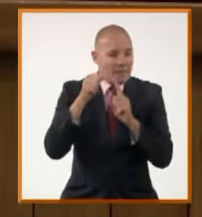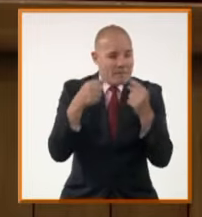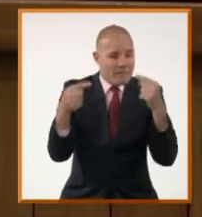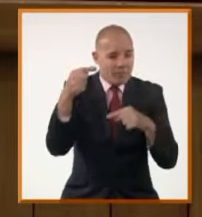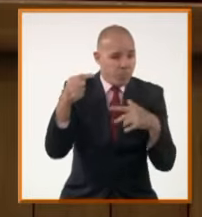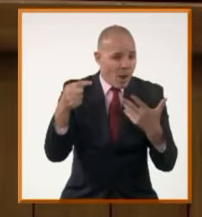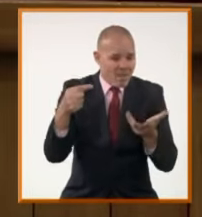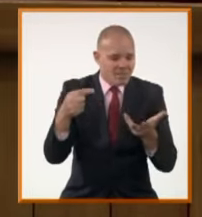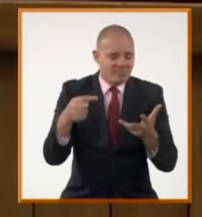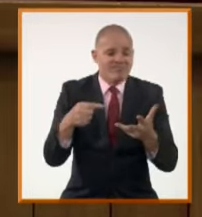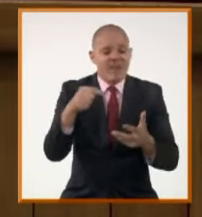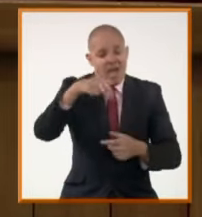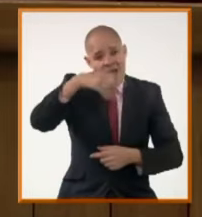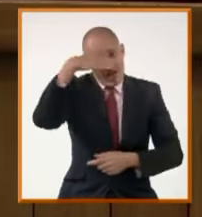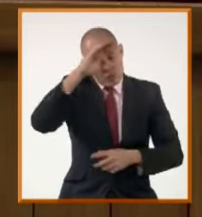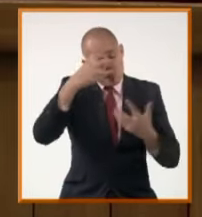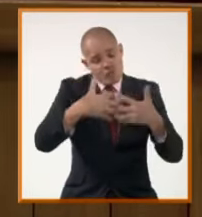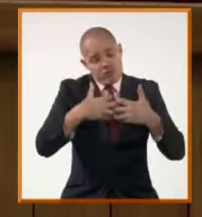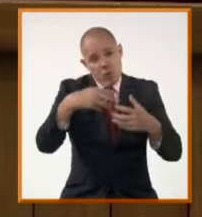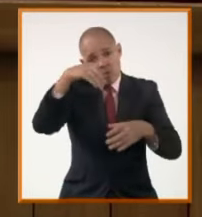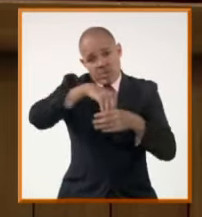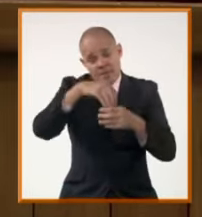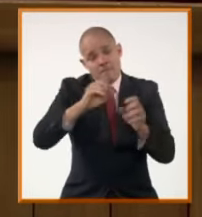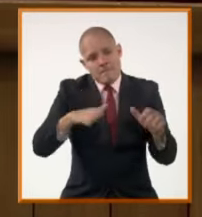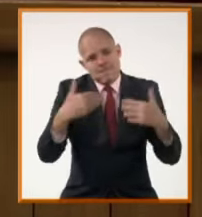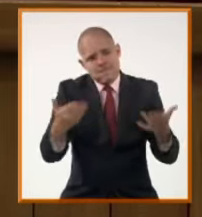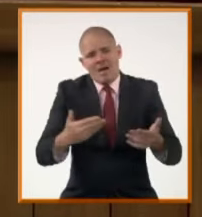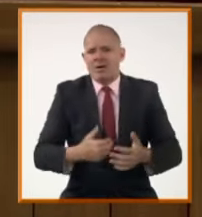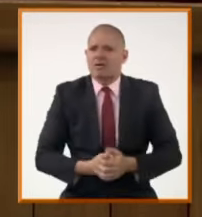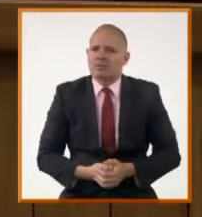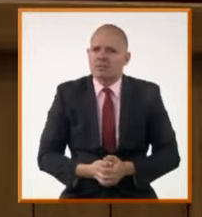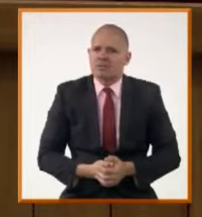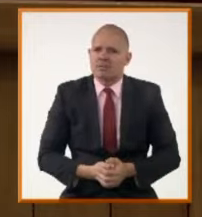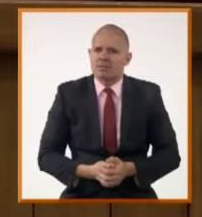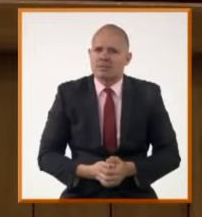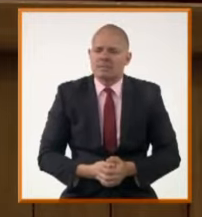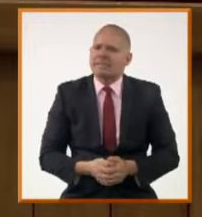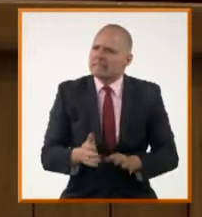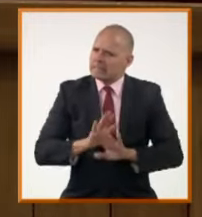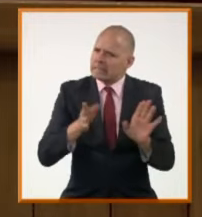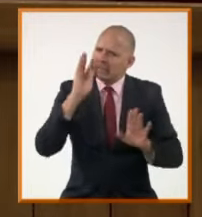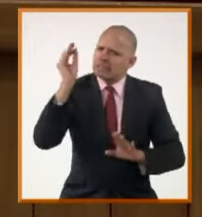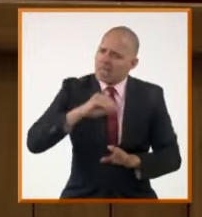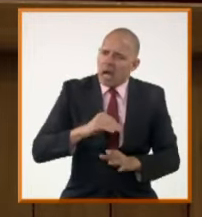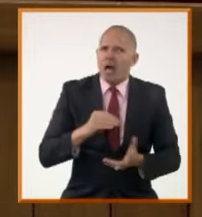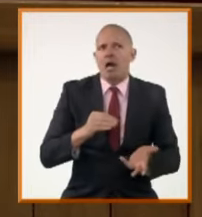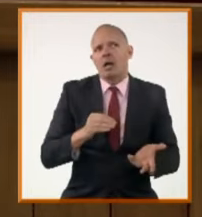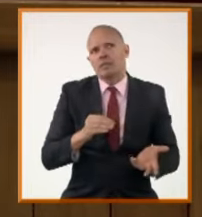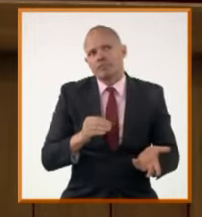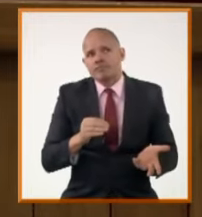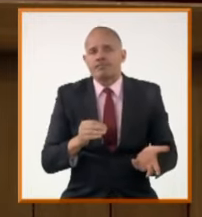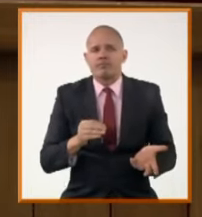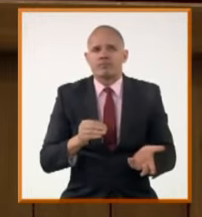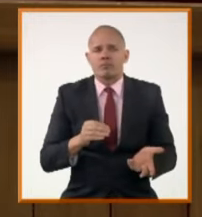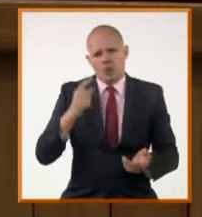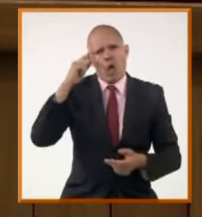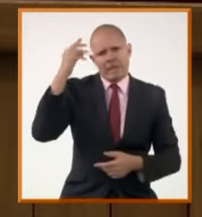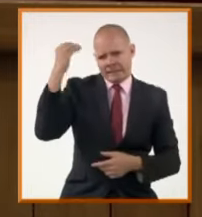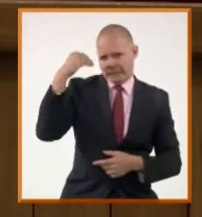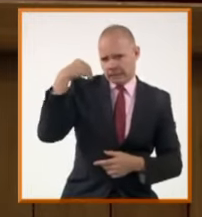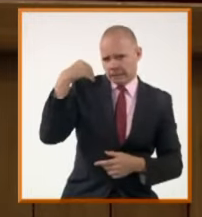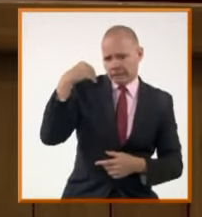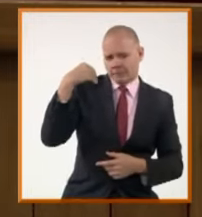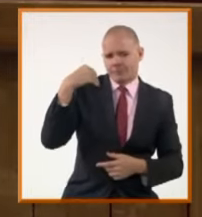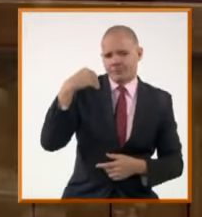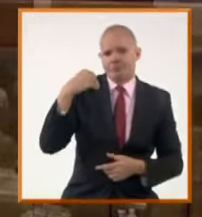donde nosotros apreciamos que existen reservas, aún consciente y aún reconociendo que no es igual producir cuando